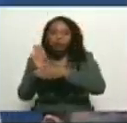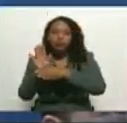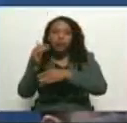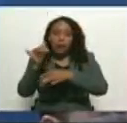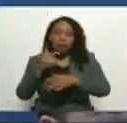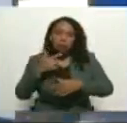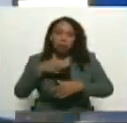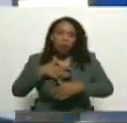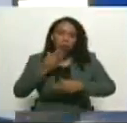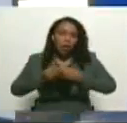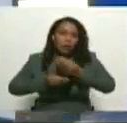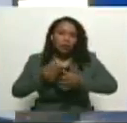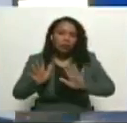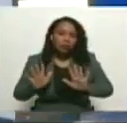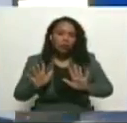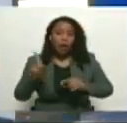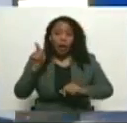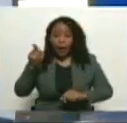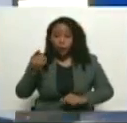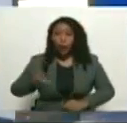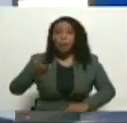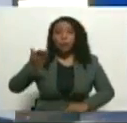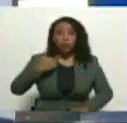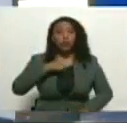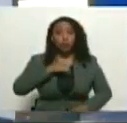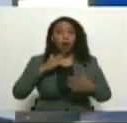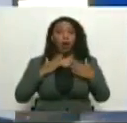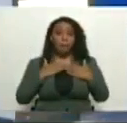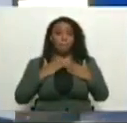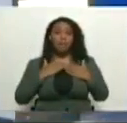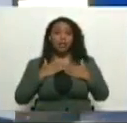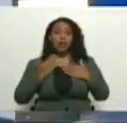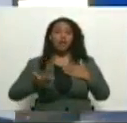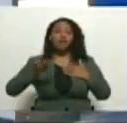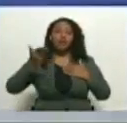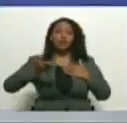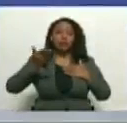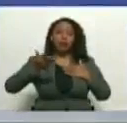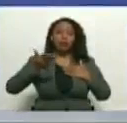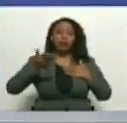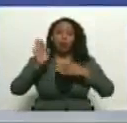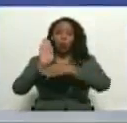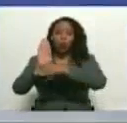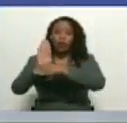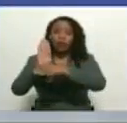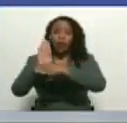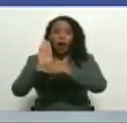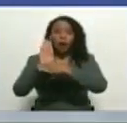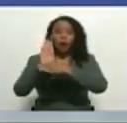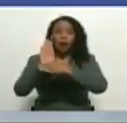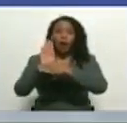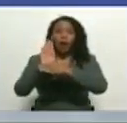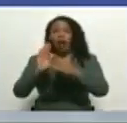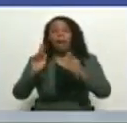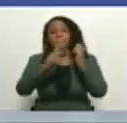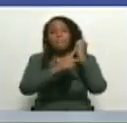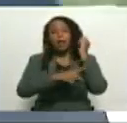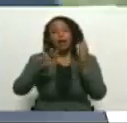es prioridad para nosotros y para mí, Marco. Qué bueno, presidente. Prioridad, la conservación del ambiente, los parques